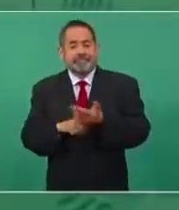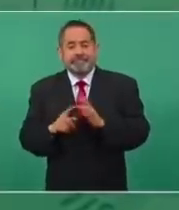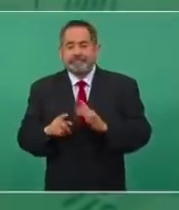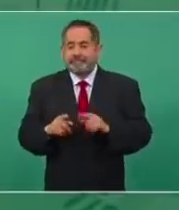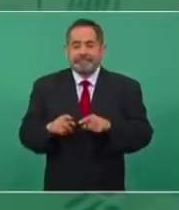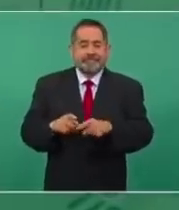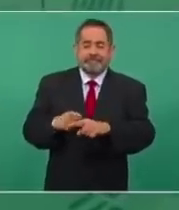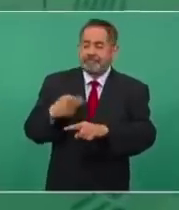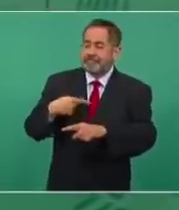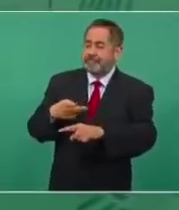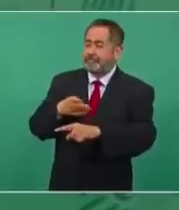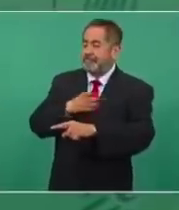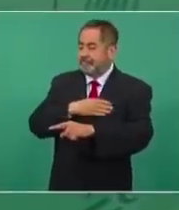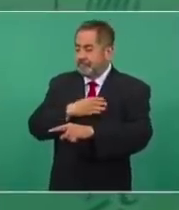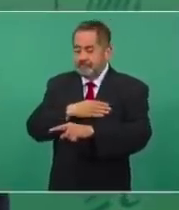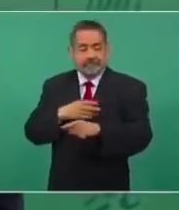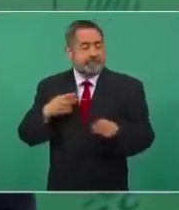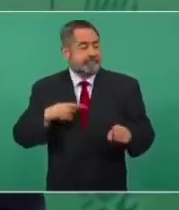y malos,